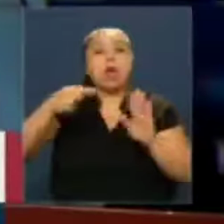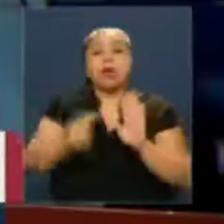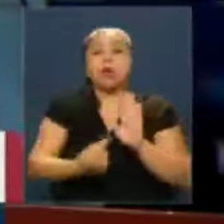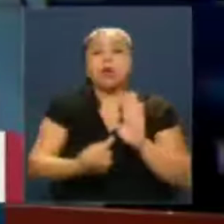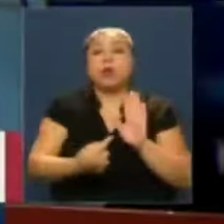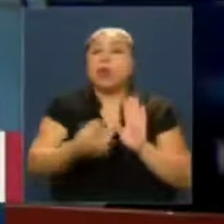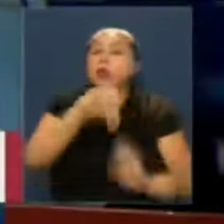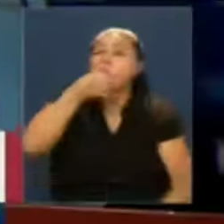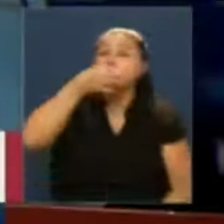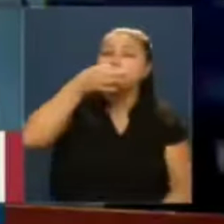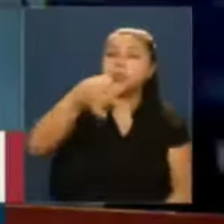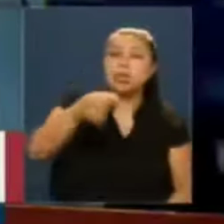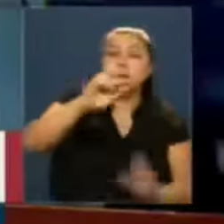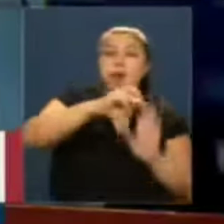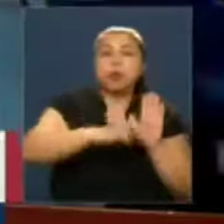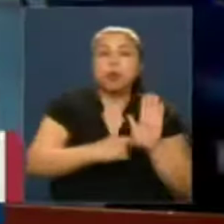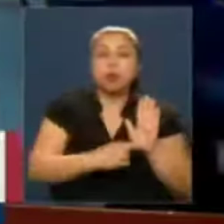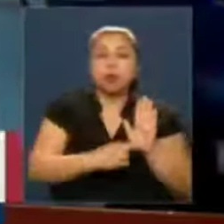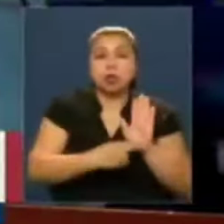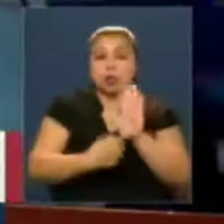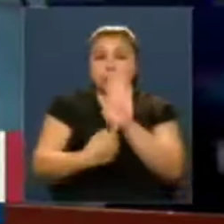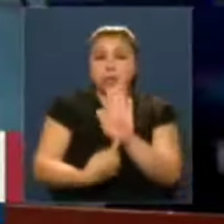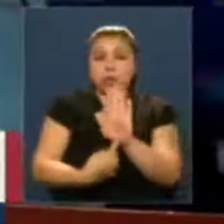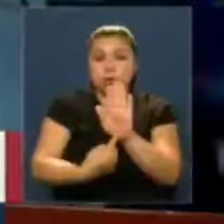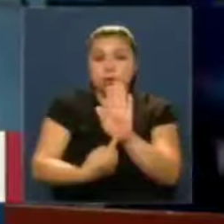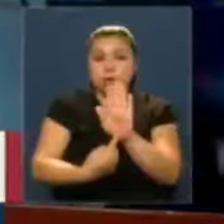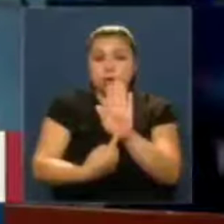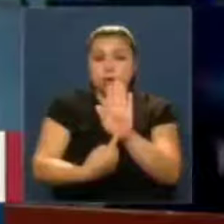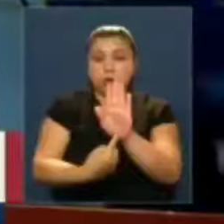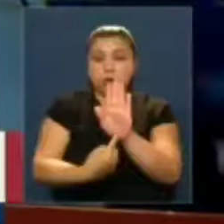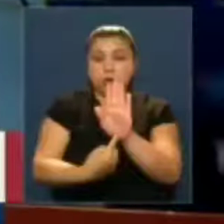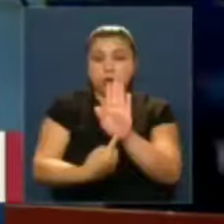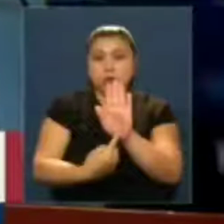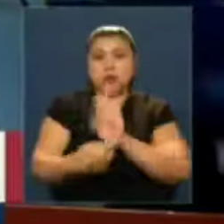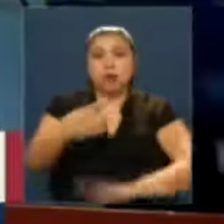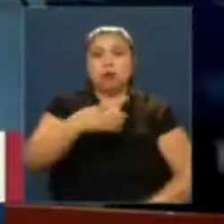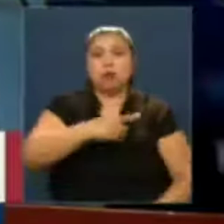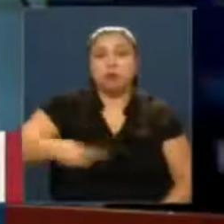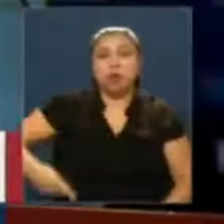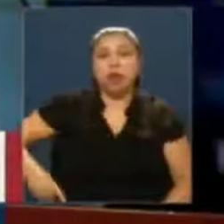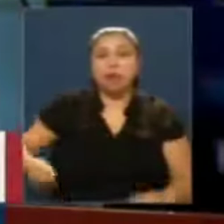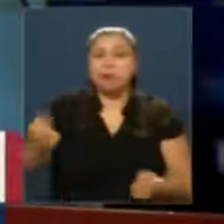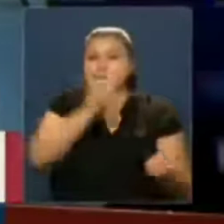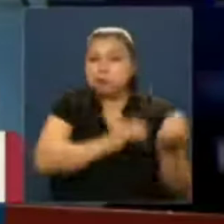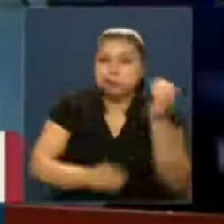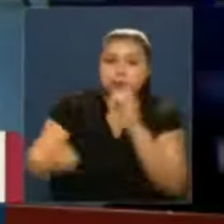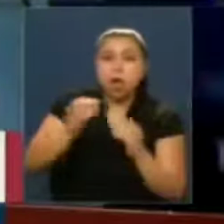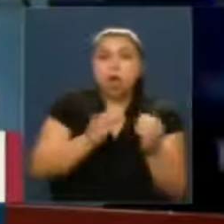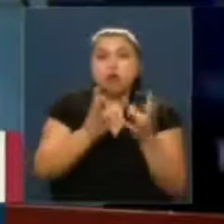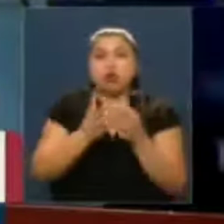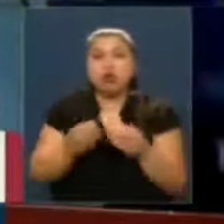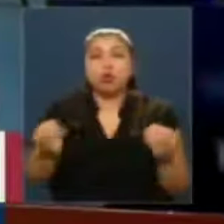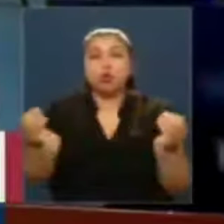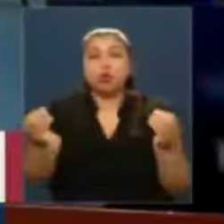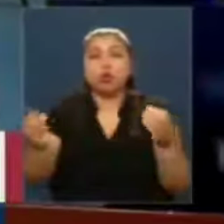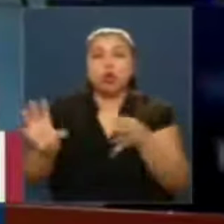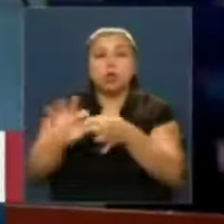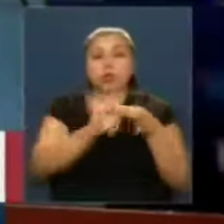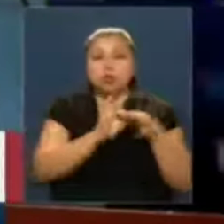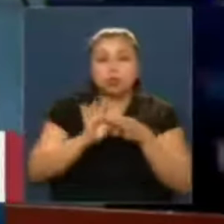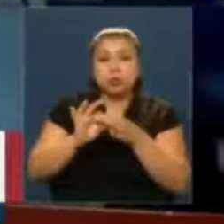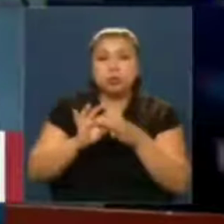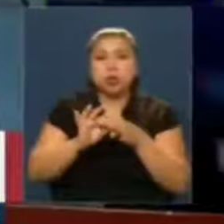indicar los proyectos presentados por el Parlamento, en lugar de construir soluciones conjuntas,